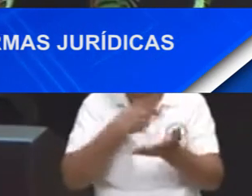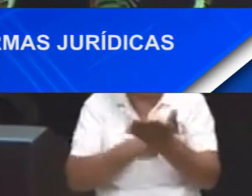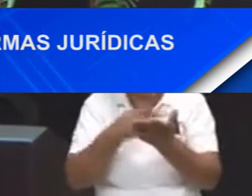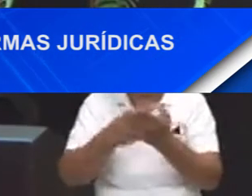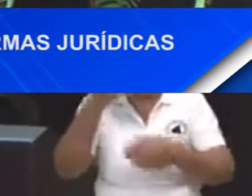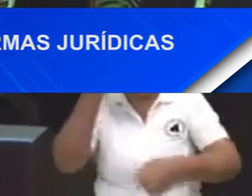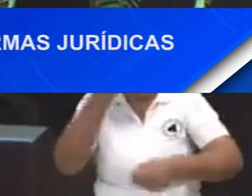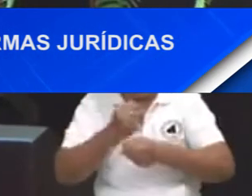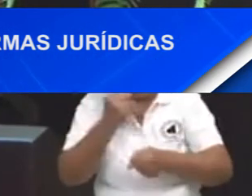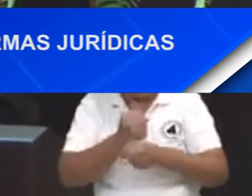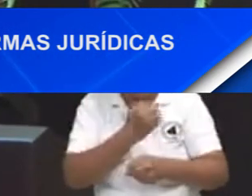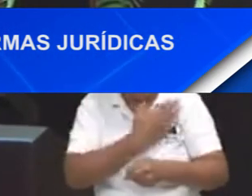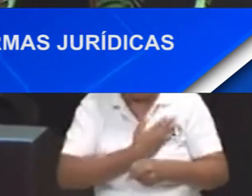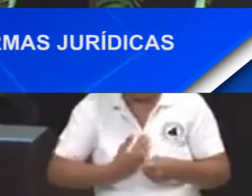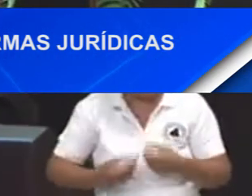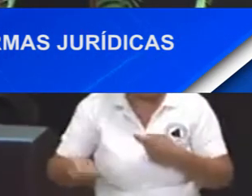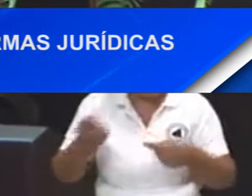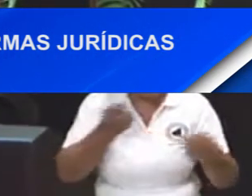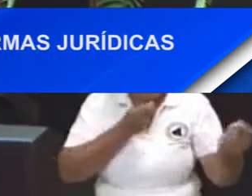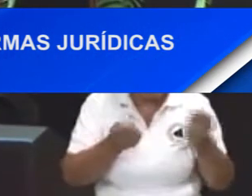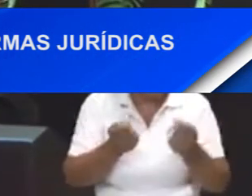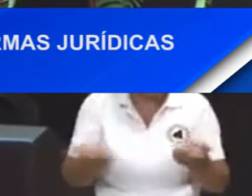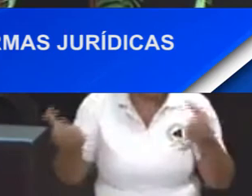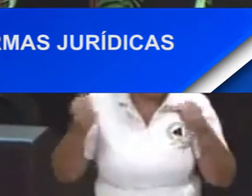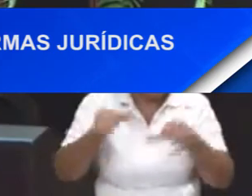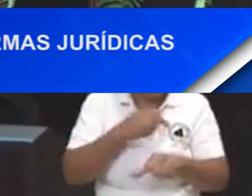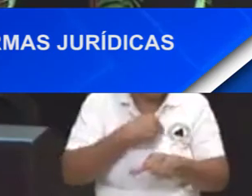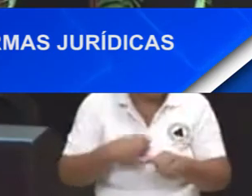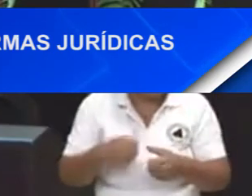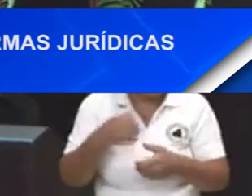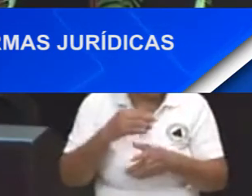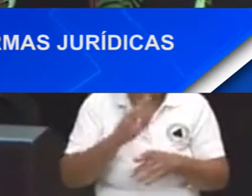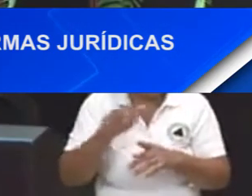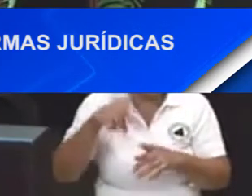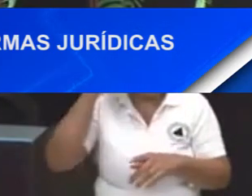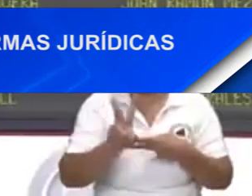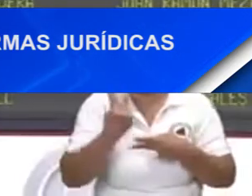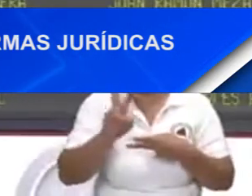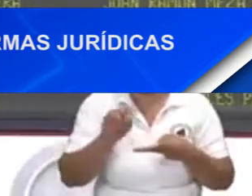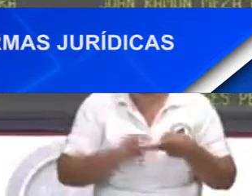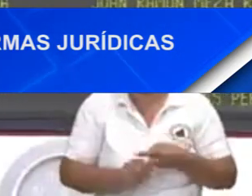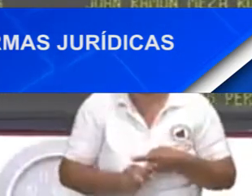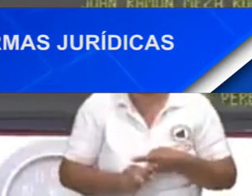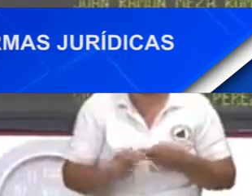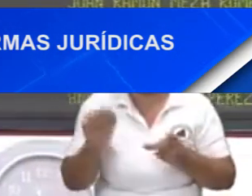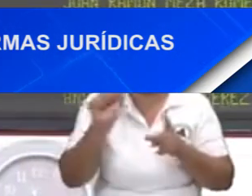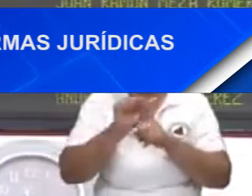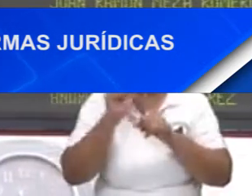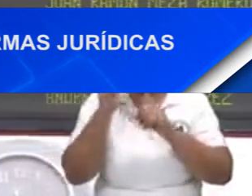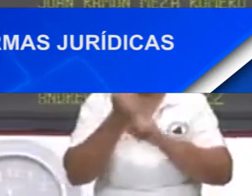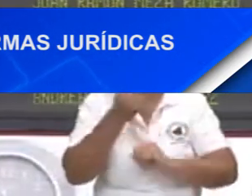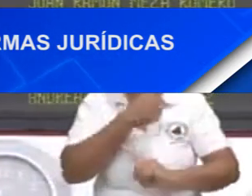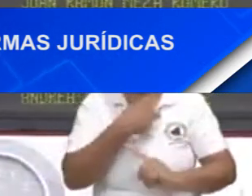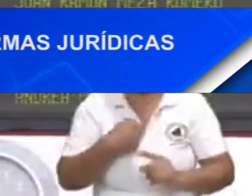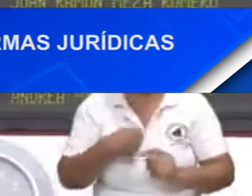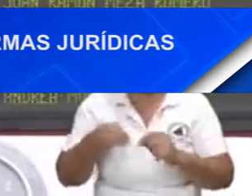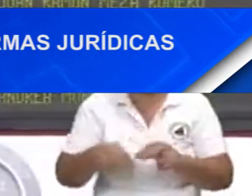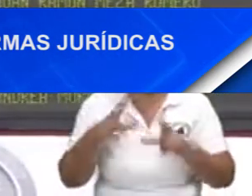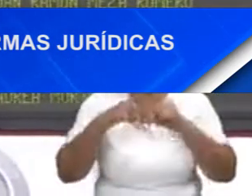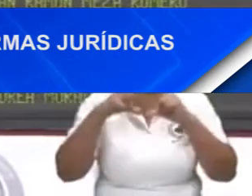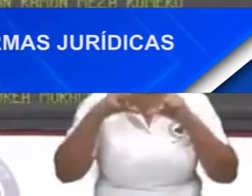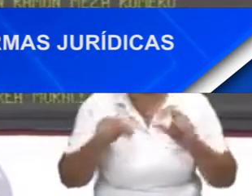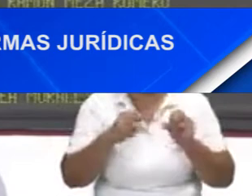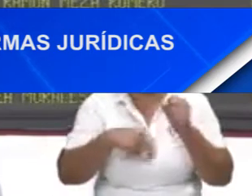trabajo consensuado y aprobado por el Estado de Nicaragua. La Asamblea Nacional de la República